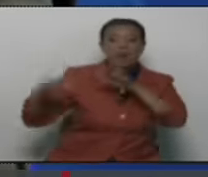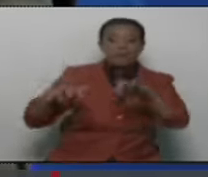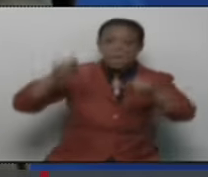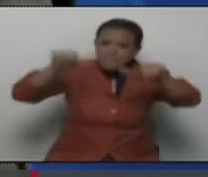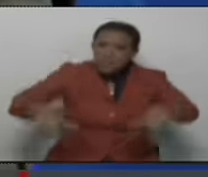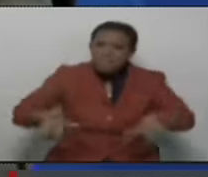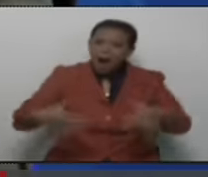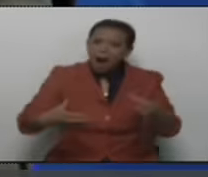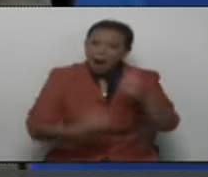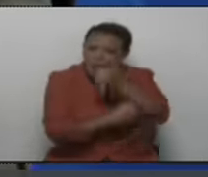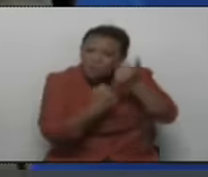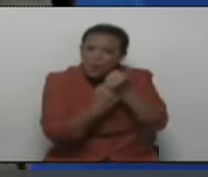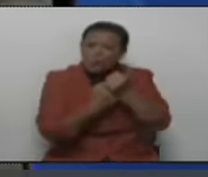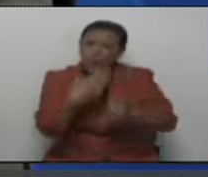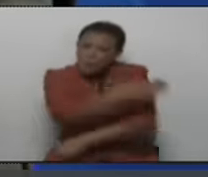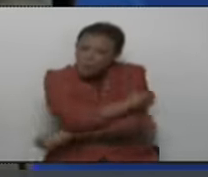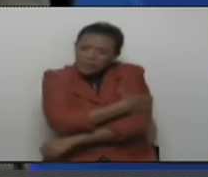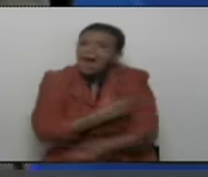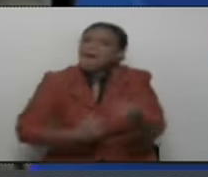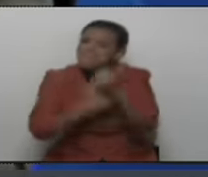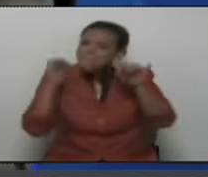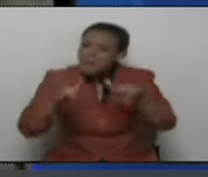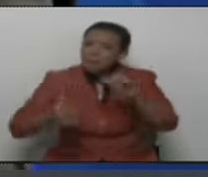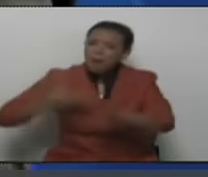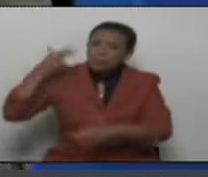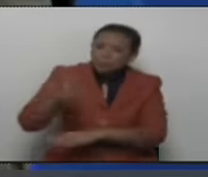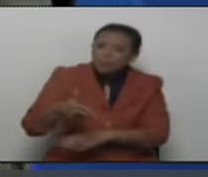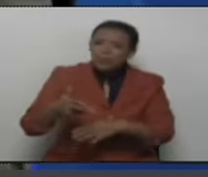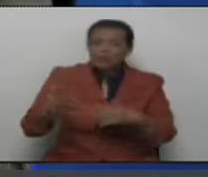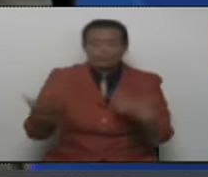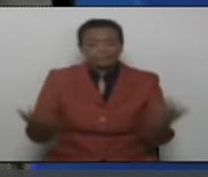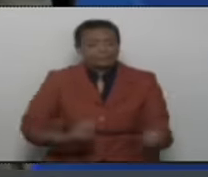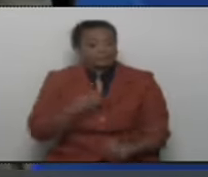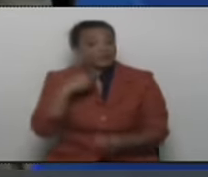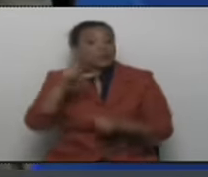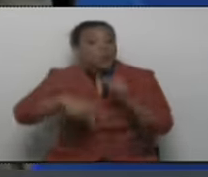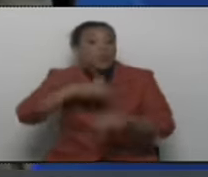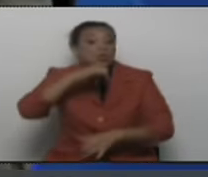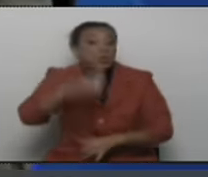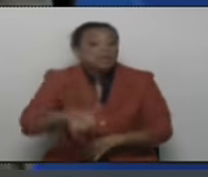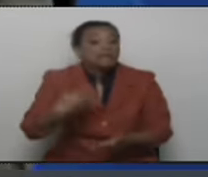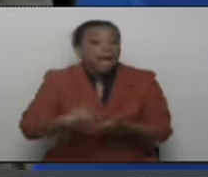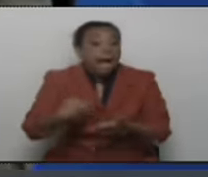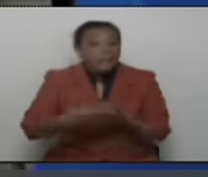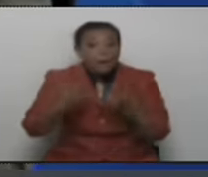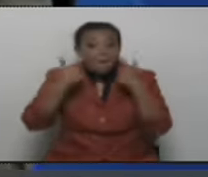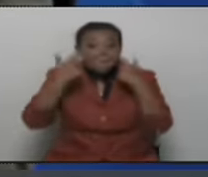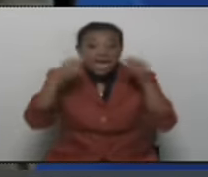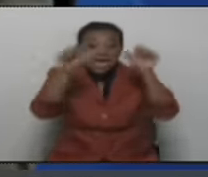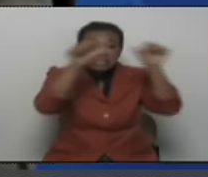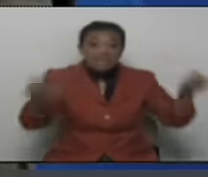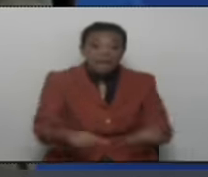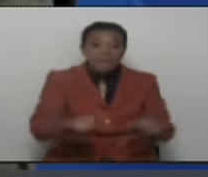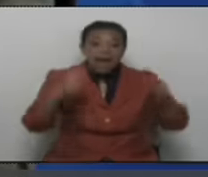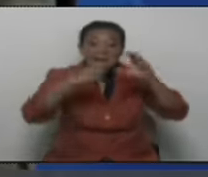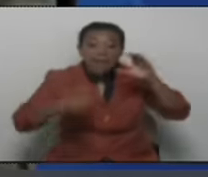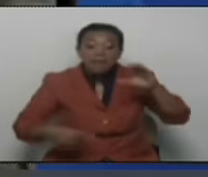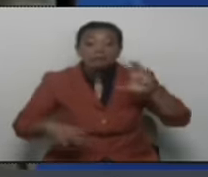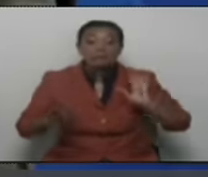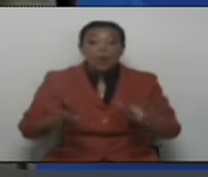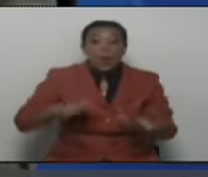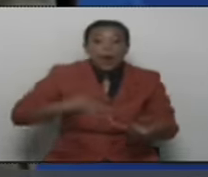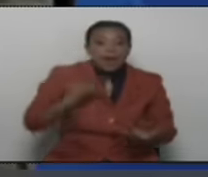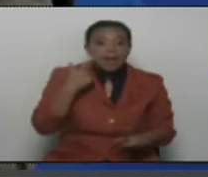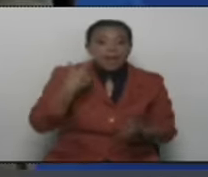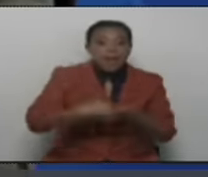conoció nacional e internacionalmente. Luego vimos el ataque al sistema eléctrico, donde ellos